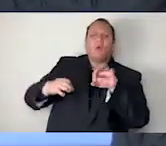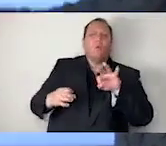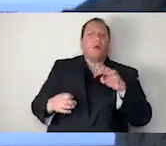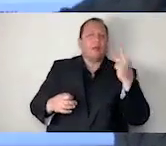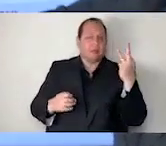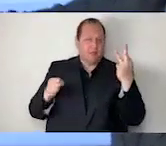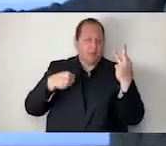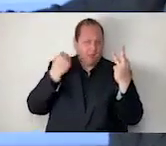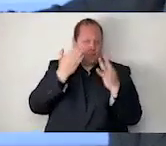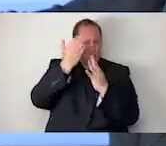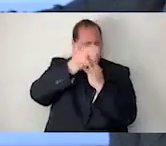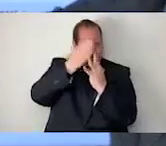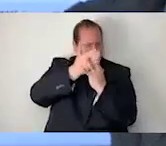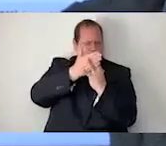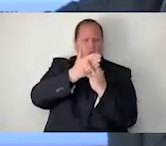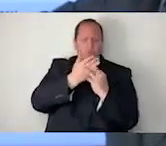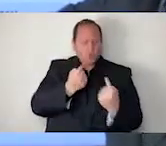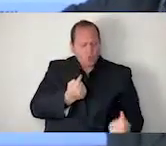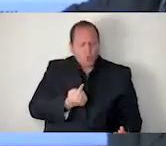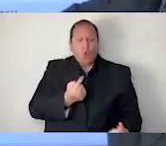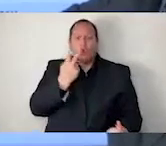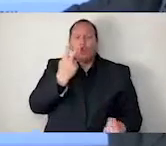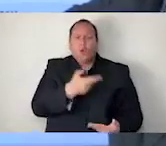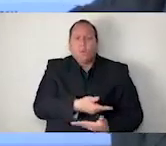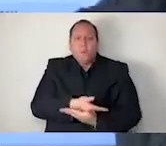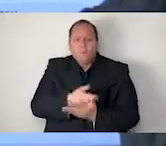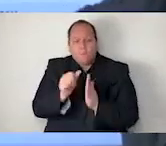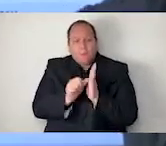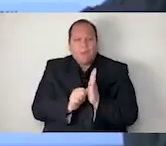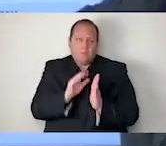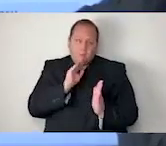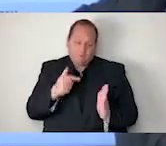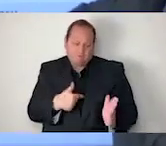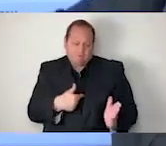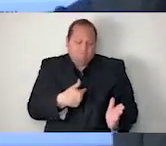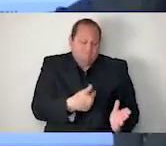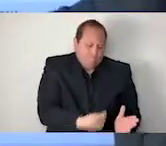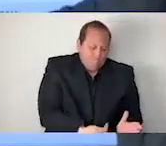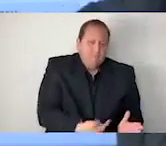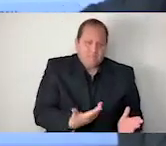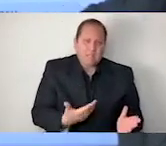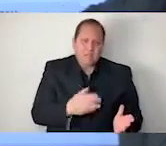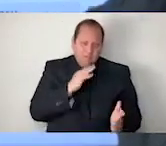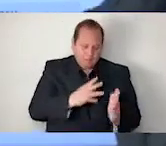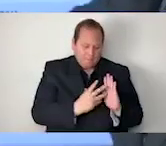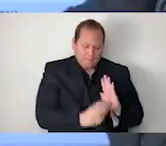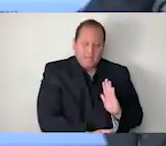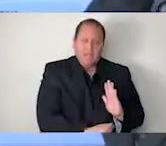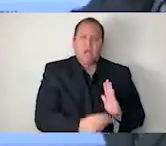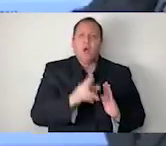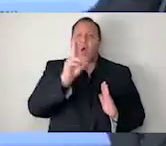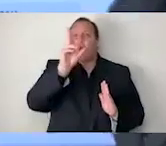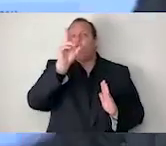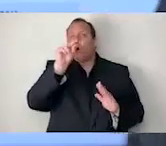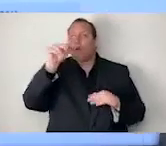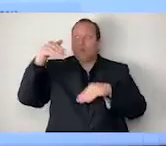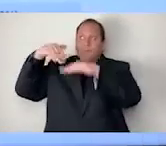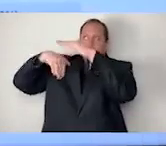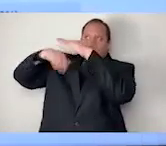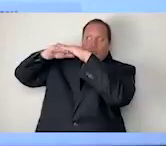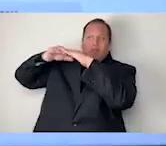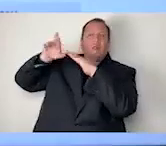máximo 80 ambulatorios tenemos 206 hospitalizados 39 teníamos más ayer sí dimos de alta positividad